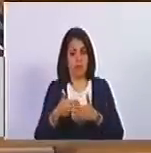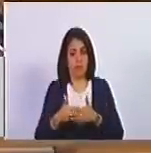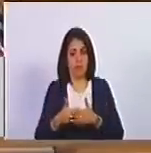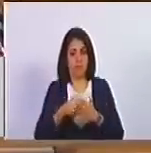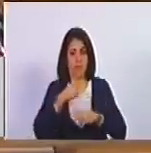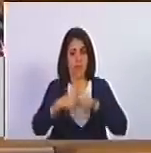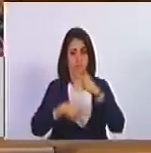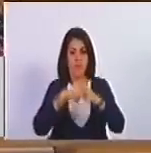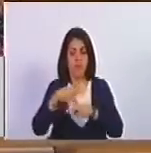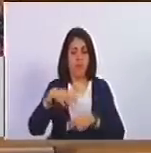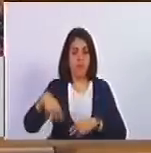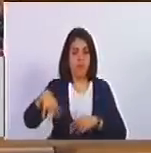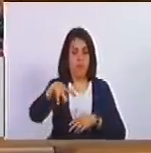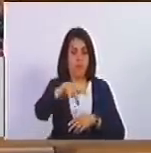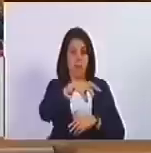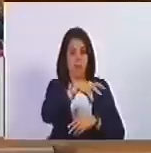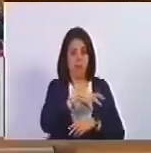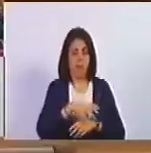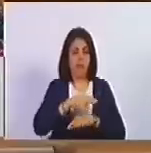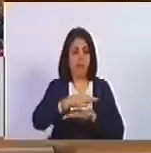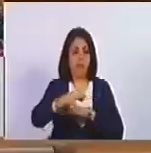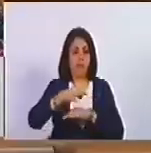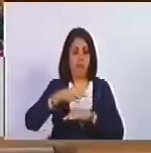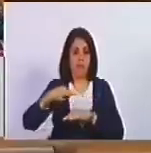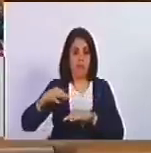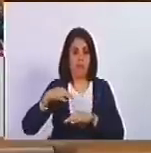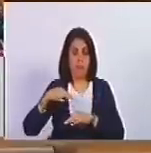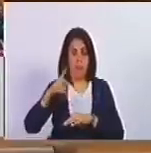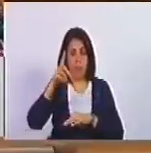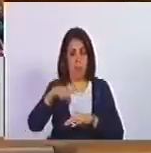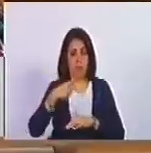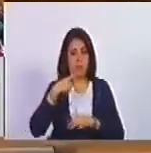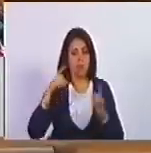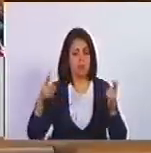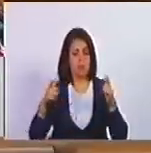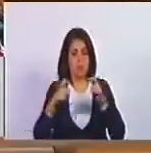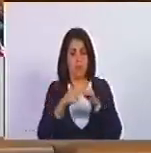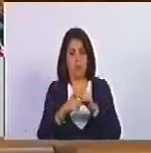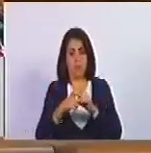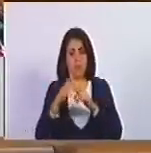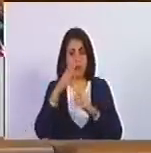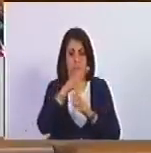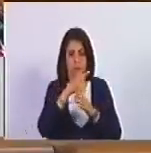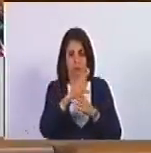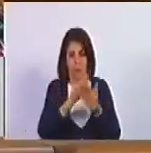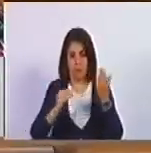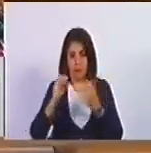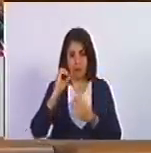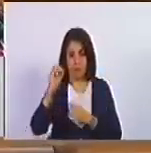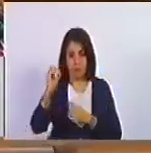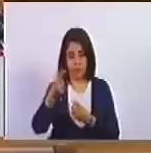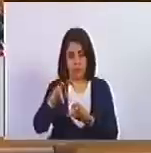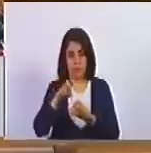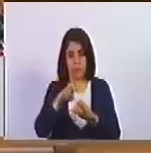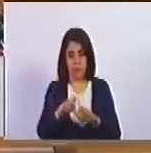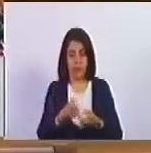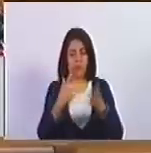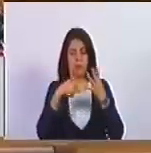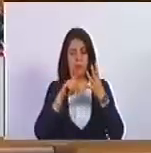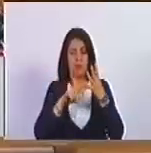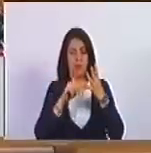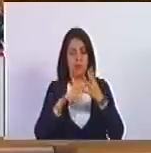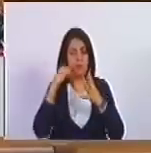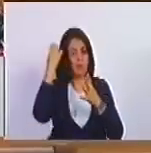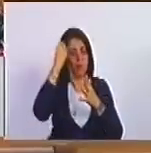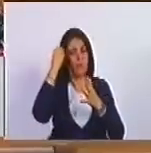los procesos estatales y municipales y reducir la evasión y elusión fiscal. 4.